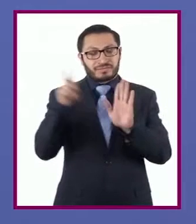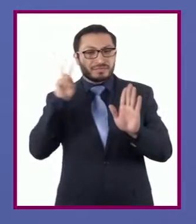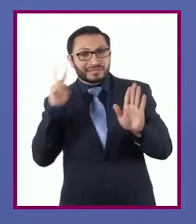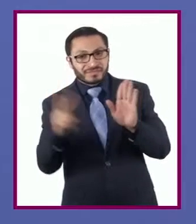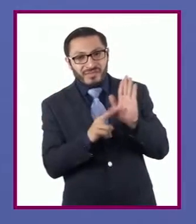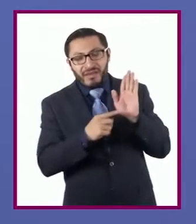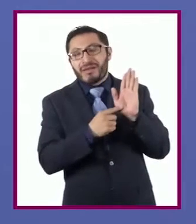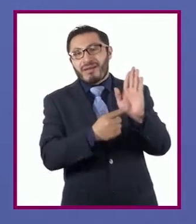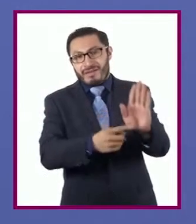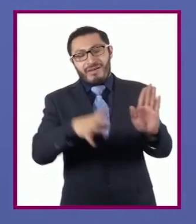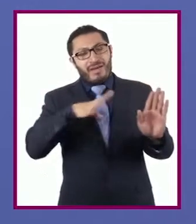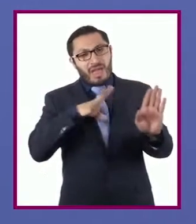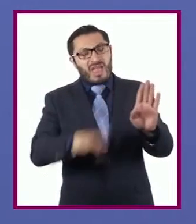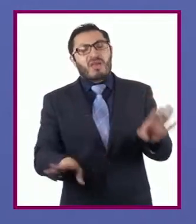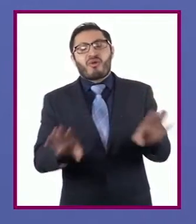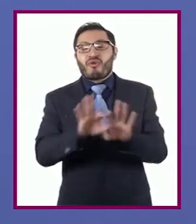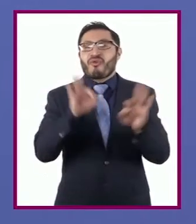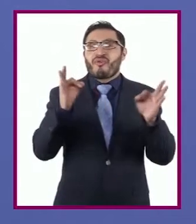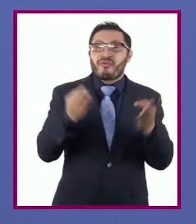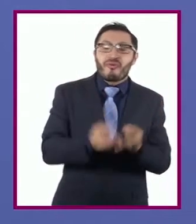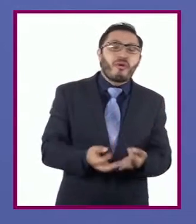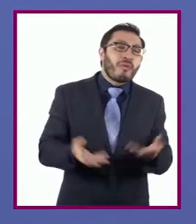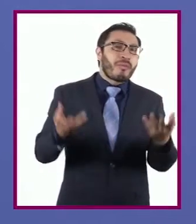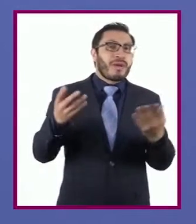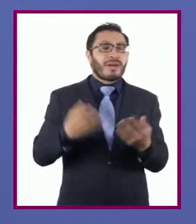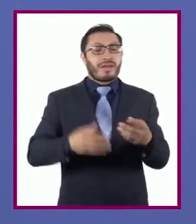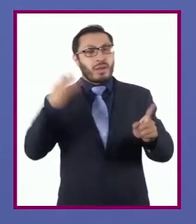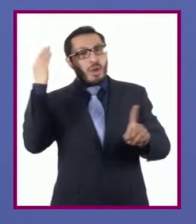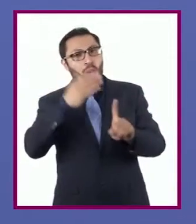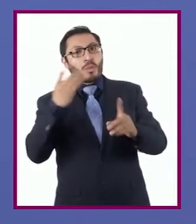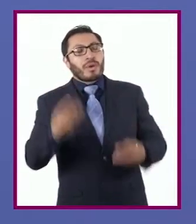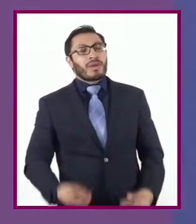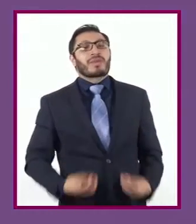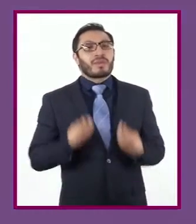que plantea una mirada sobre las aspiraciones de la vida.